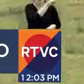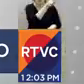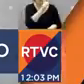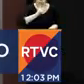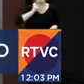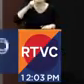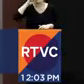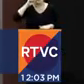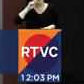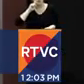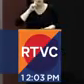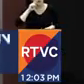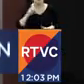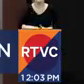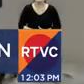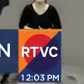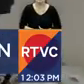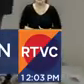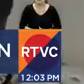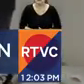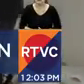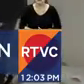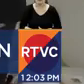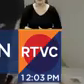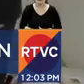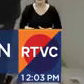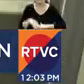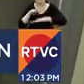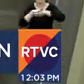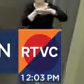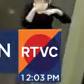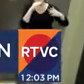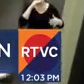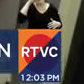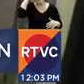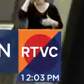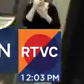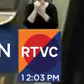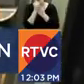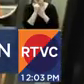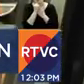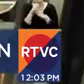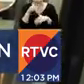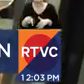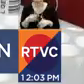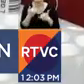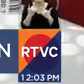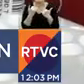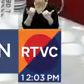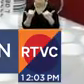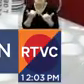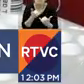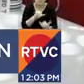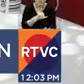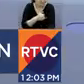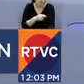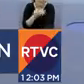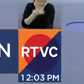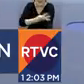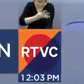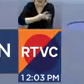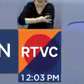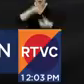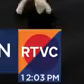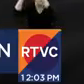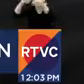sexualmente. Llamado a la solidaridad en Medellín. En la ciudad se reportan bajas unidades de sangre. Le piden a los